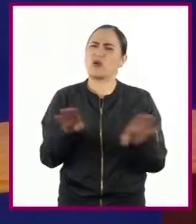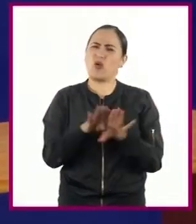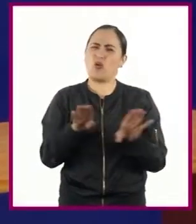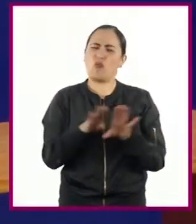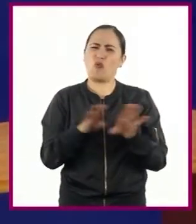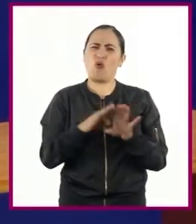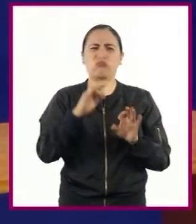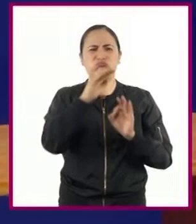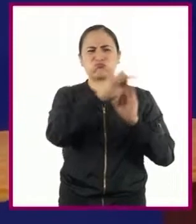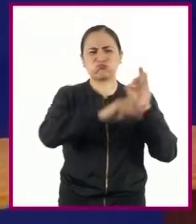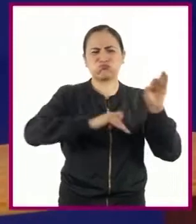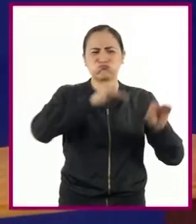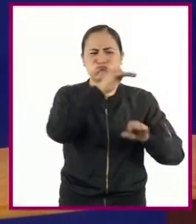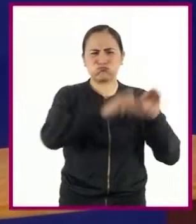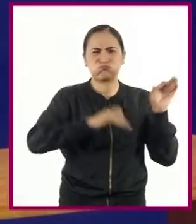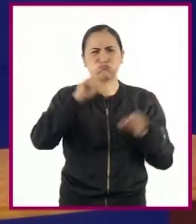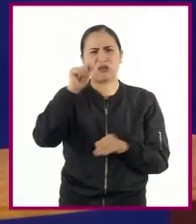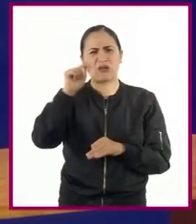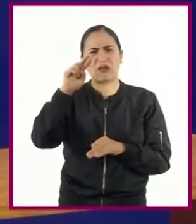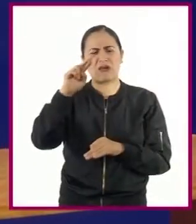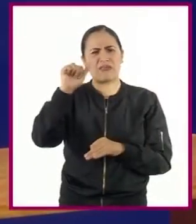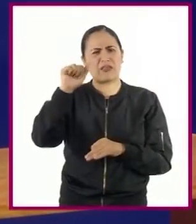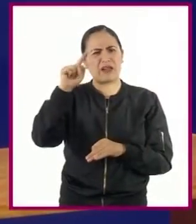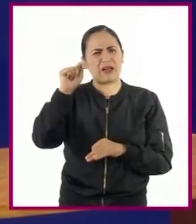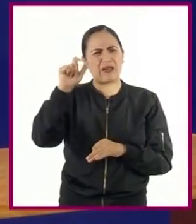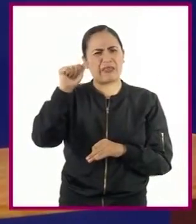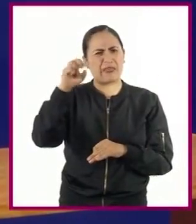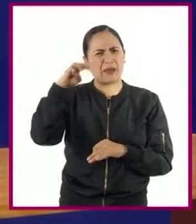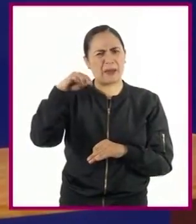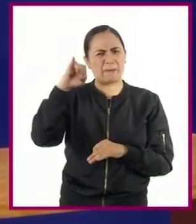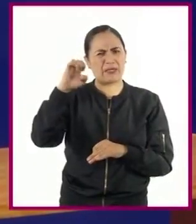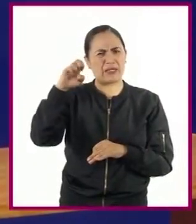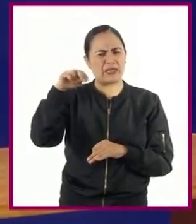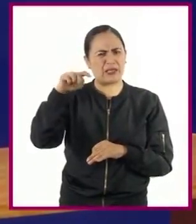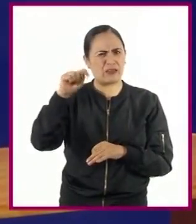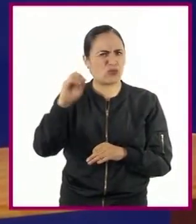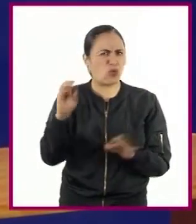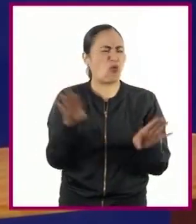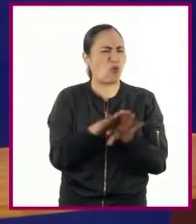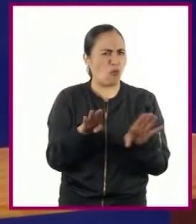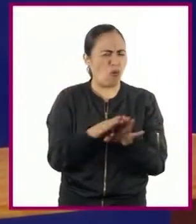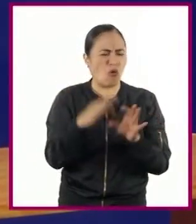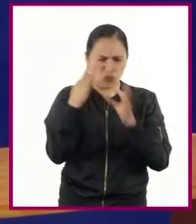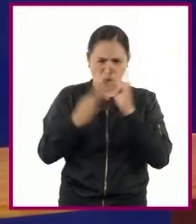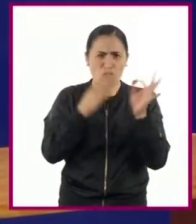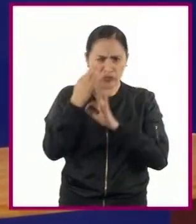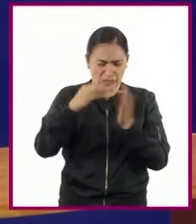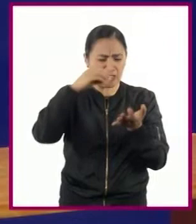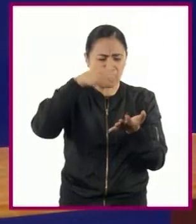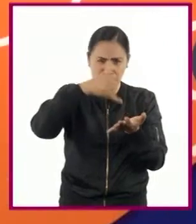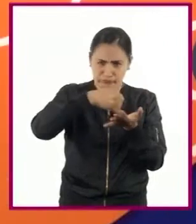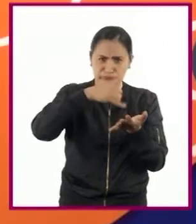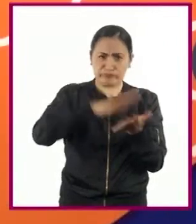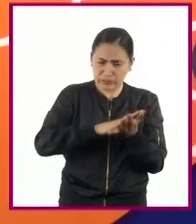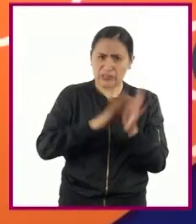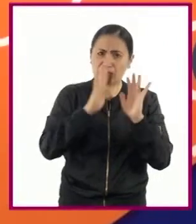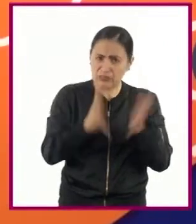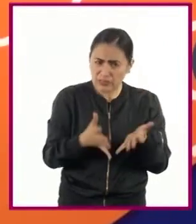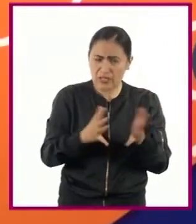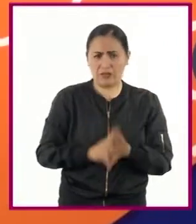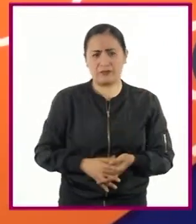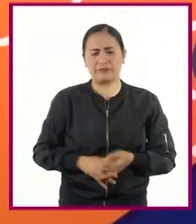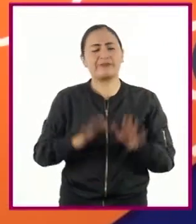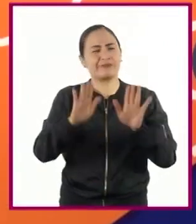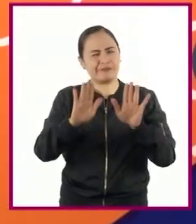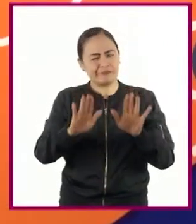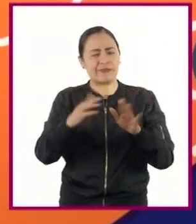tratamiento? ¿Qué no ya están redactadas las noticias? En radio, el tiempo es